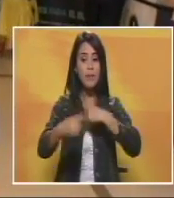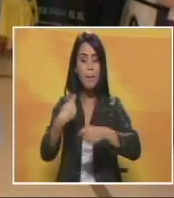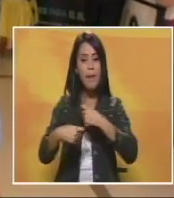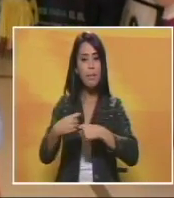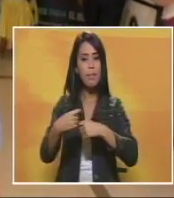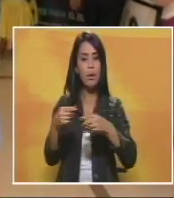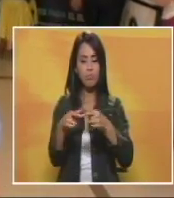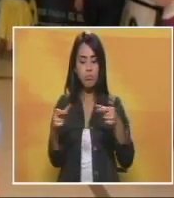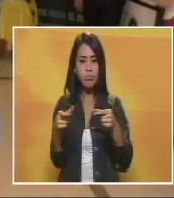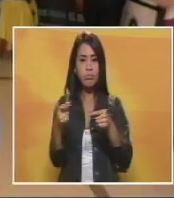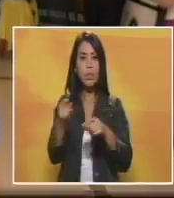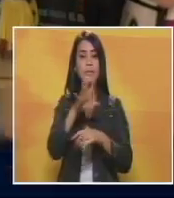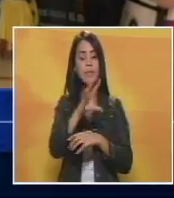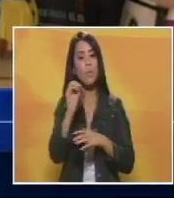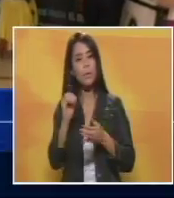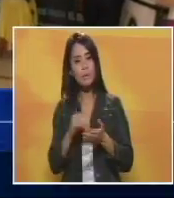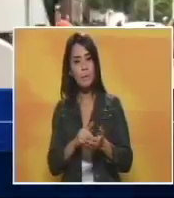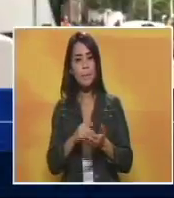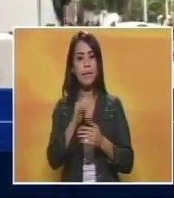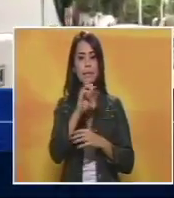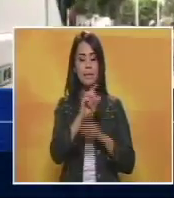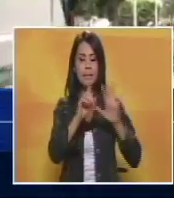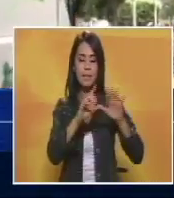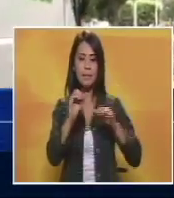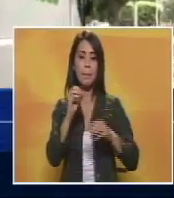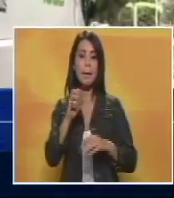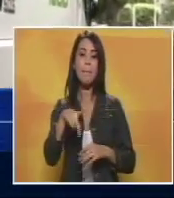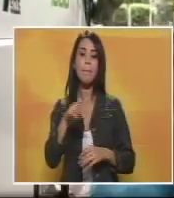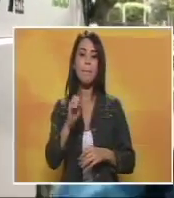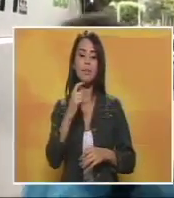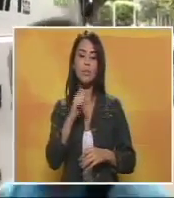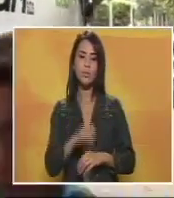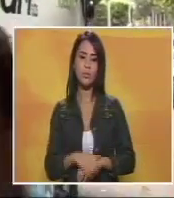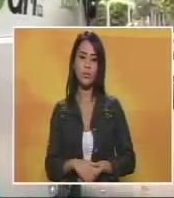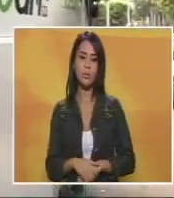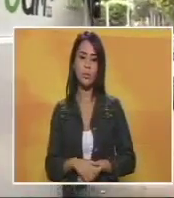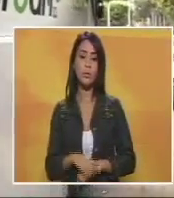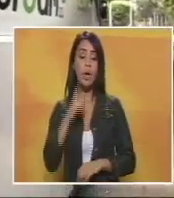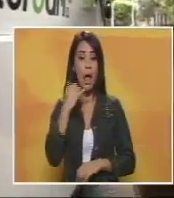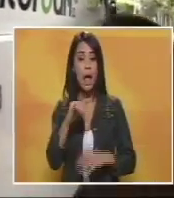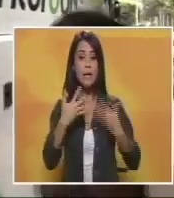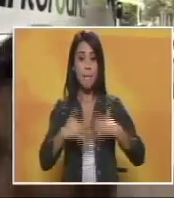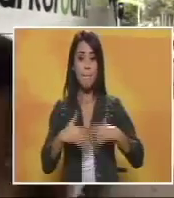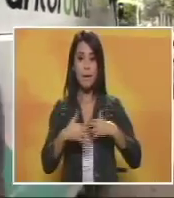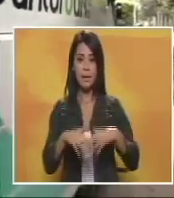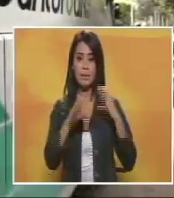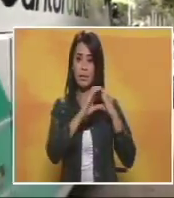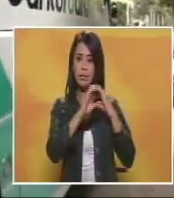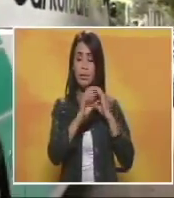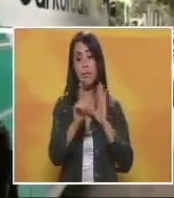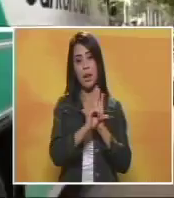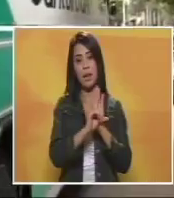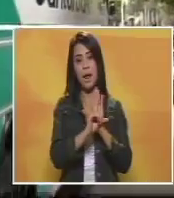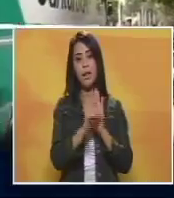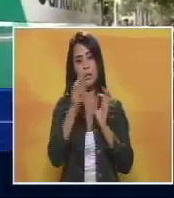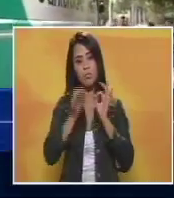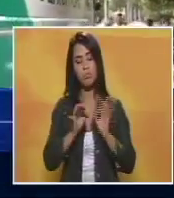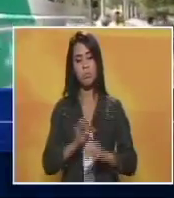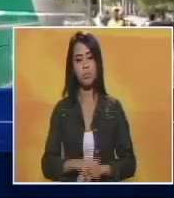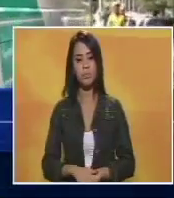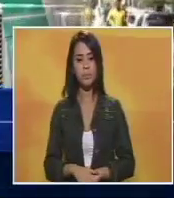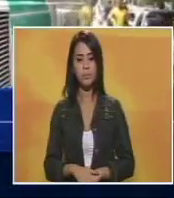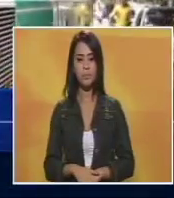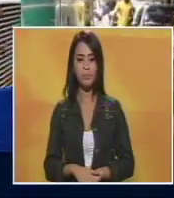pasajeros, los están vendiendo en 50.000, 60.000 pesos. Sin embargo, hay que aclarar que hay empresas que prestan el servicio de manera legal y justa.